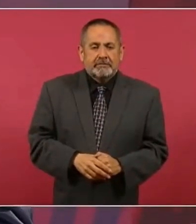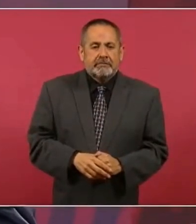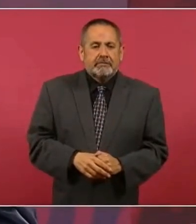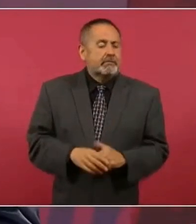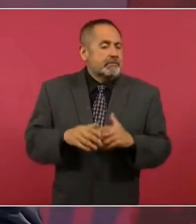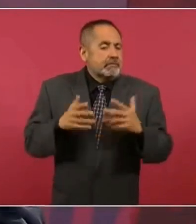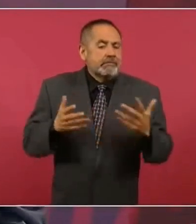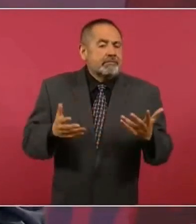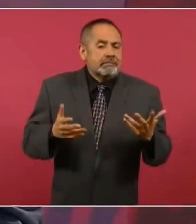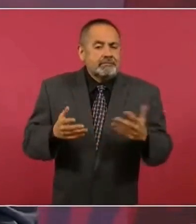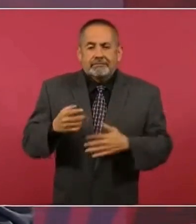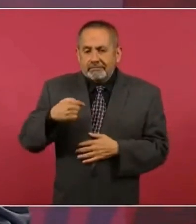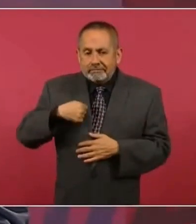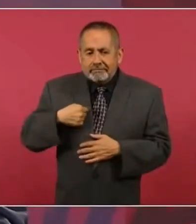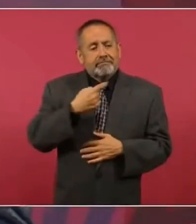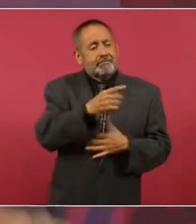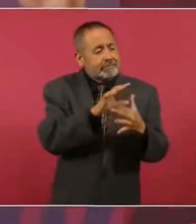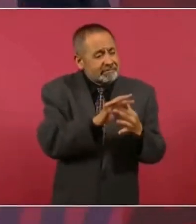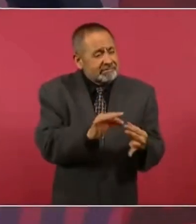ya no puede uno pues